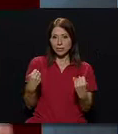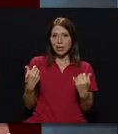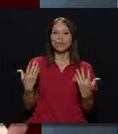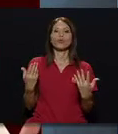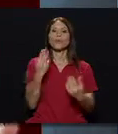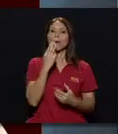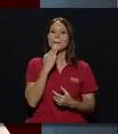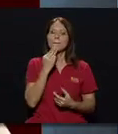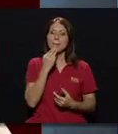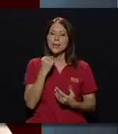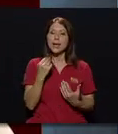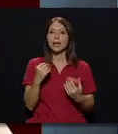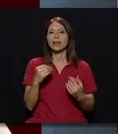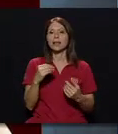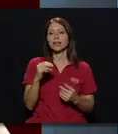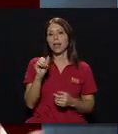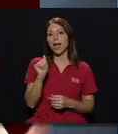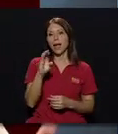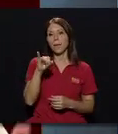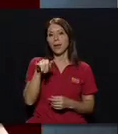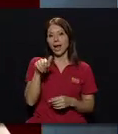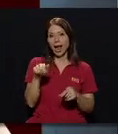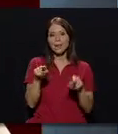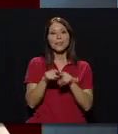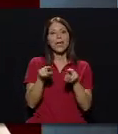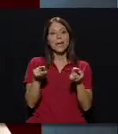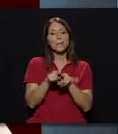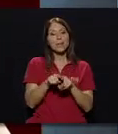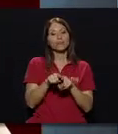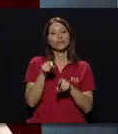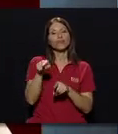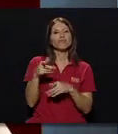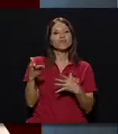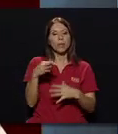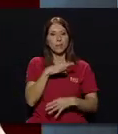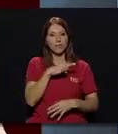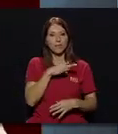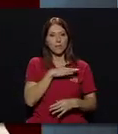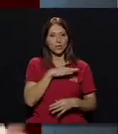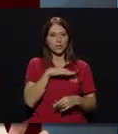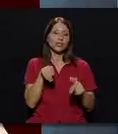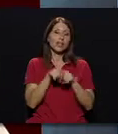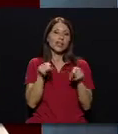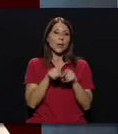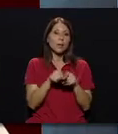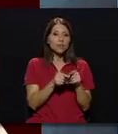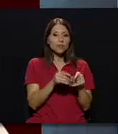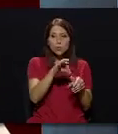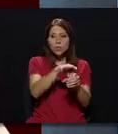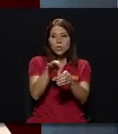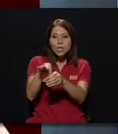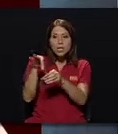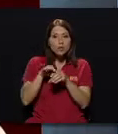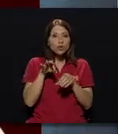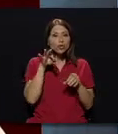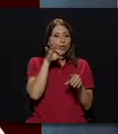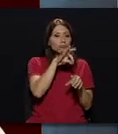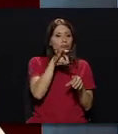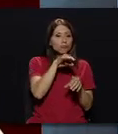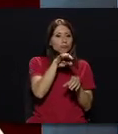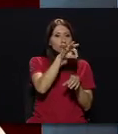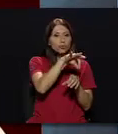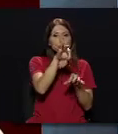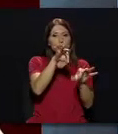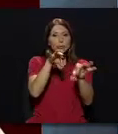de salud, que es la miel de abeja, y también, lógicamente, los beneficios que las abejas aportan en la polinización de cultivos y la